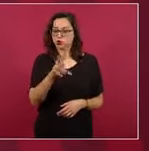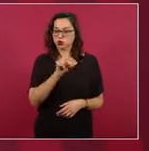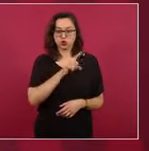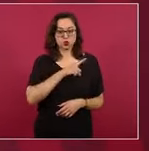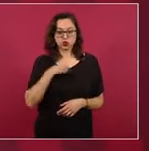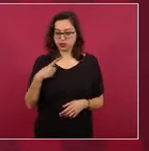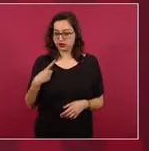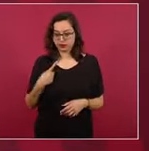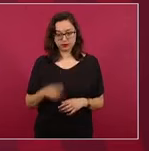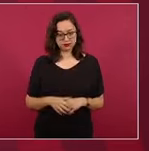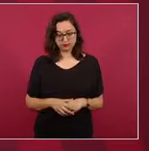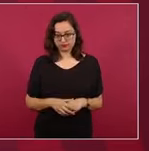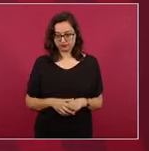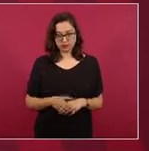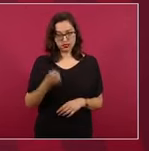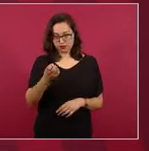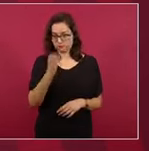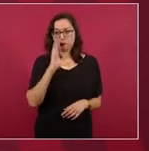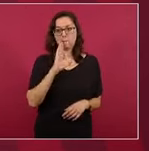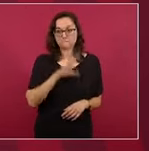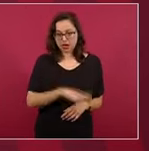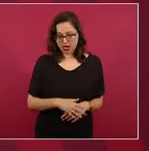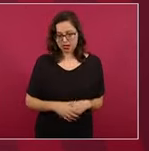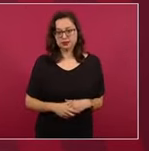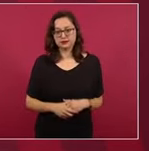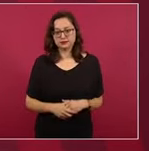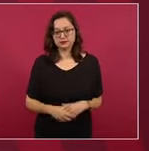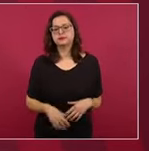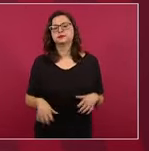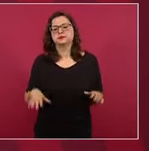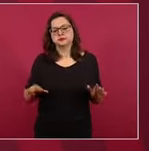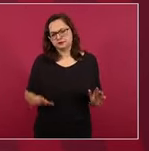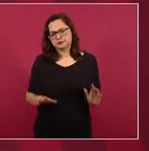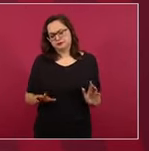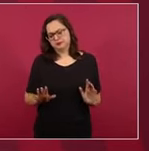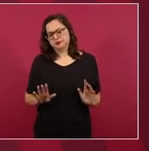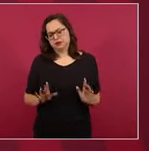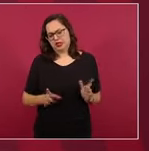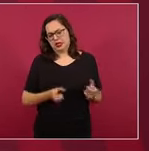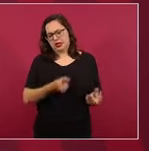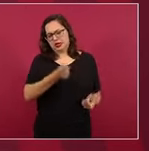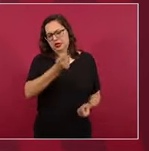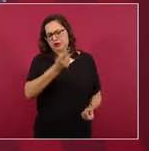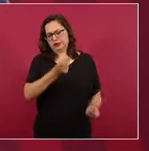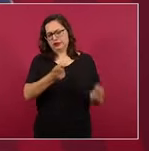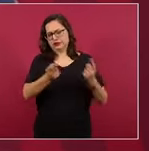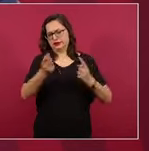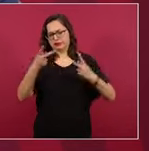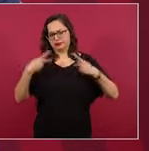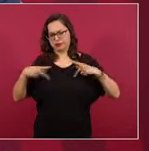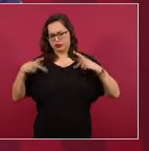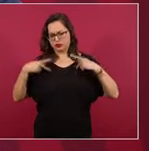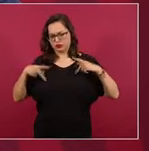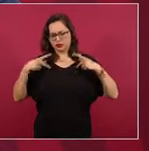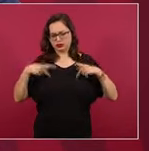Lo hizo, que yo recuerde, pues un dirigente de una organización